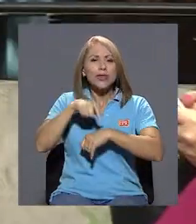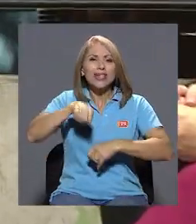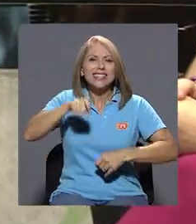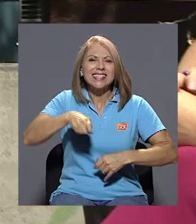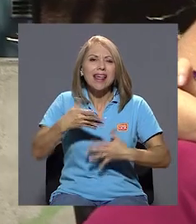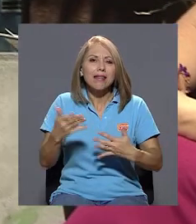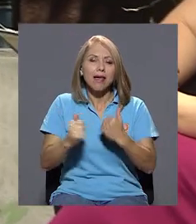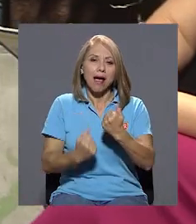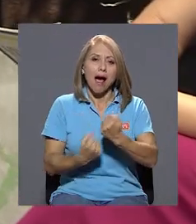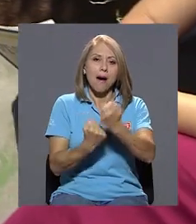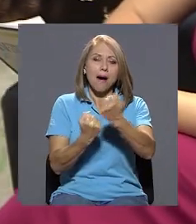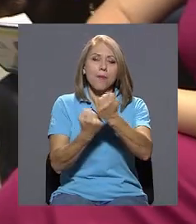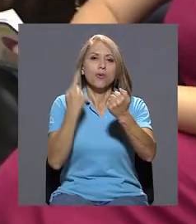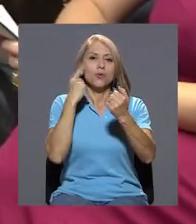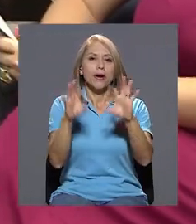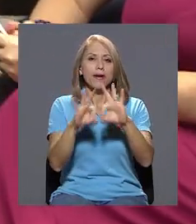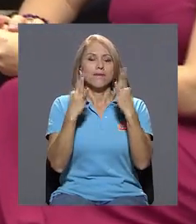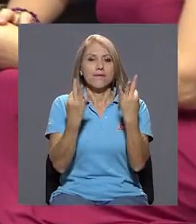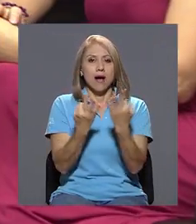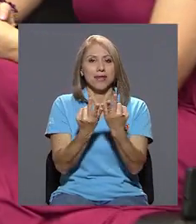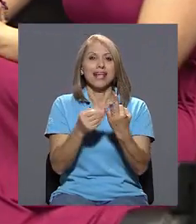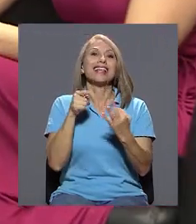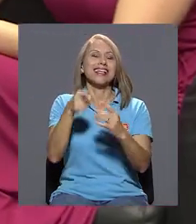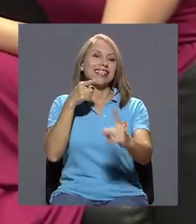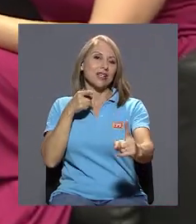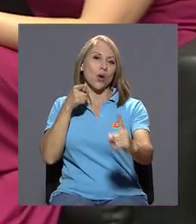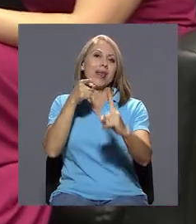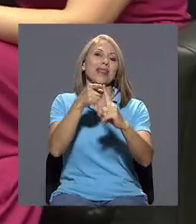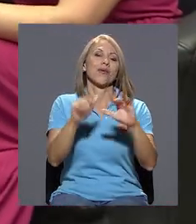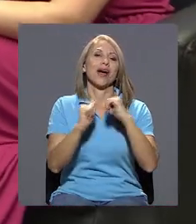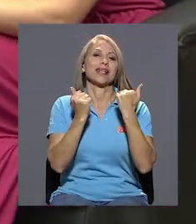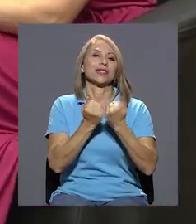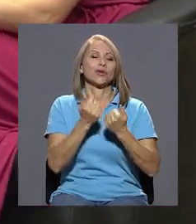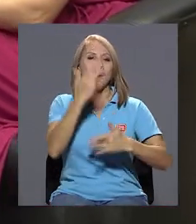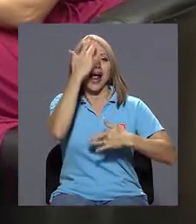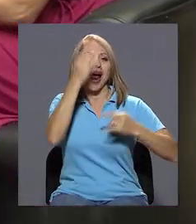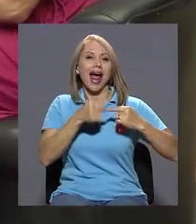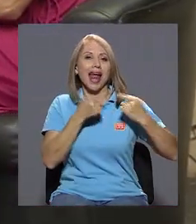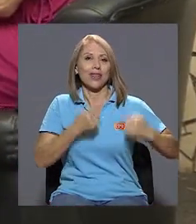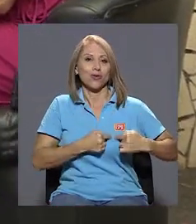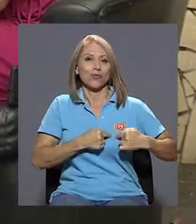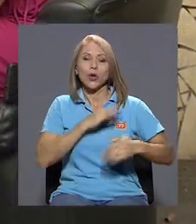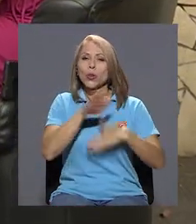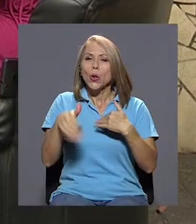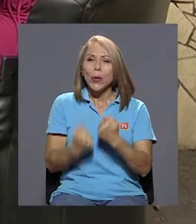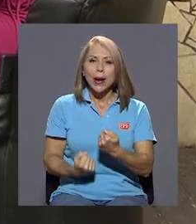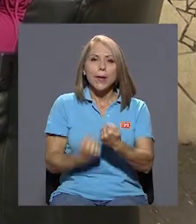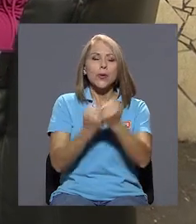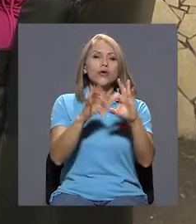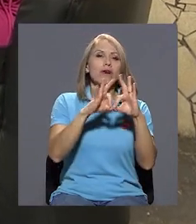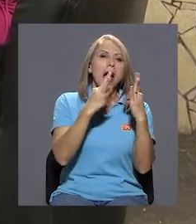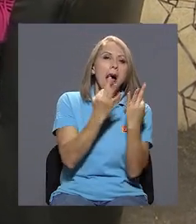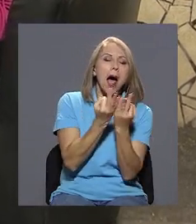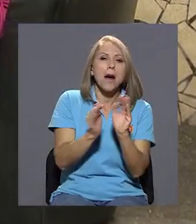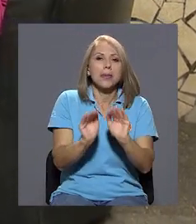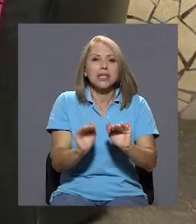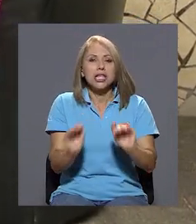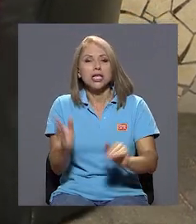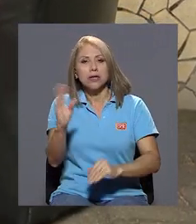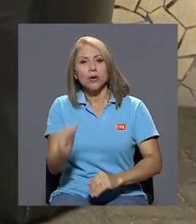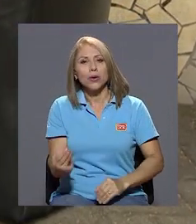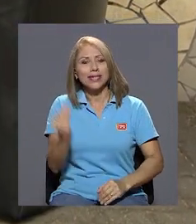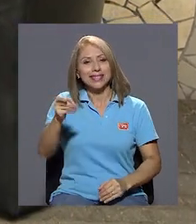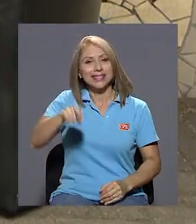apoyo para las familias. Ese es el objetivo de ASOCardio, brindar todo el apoyo que las familias necesiten, los niños, los adolescentes,